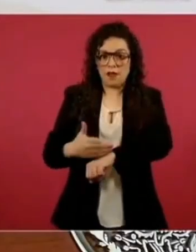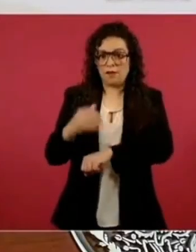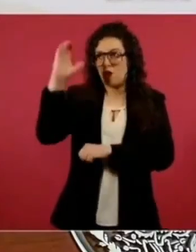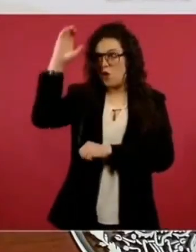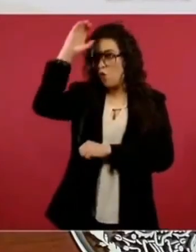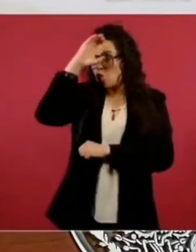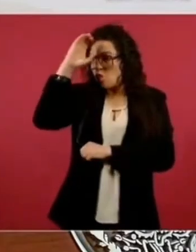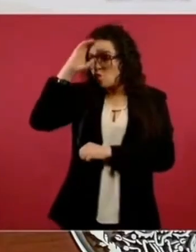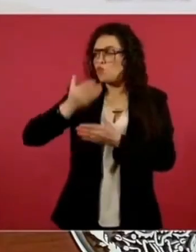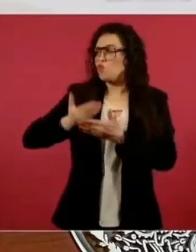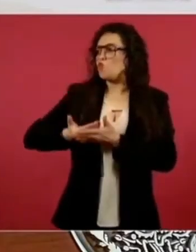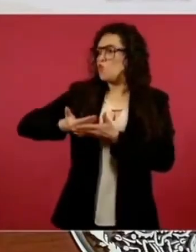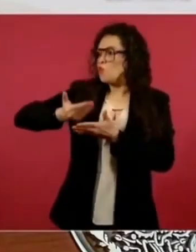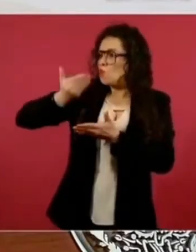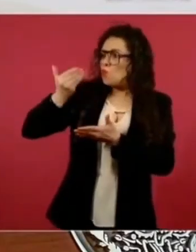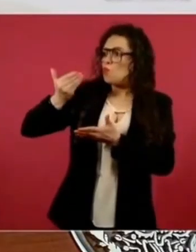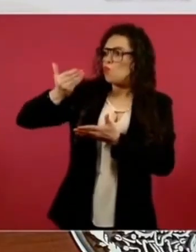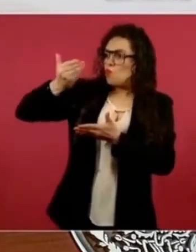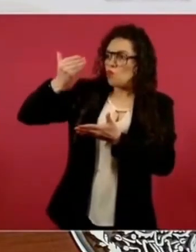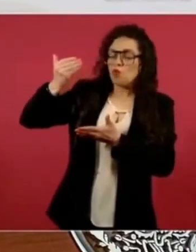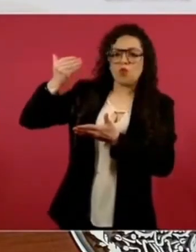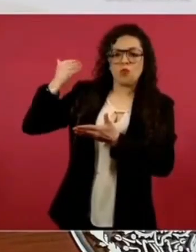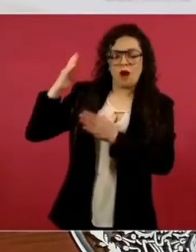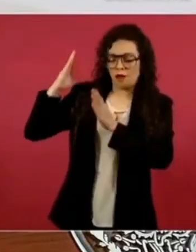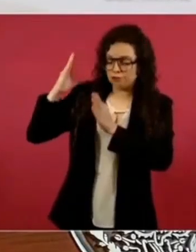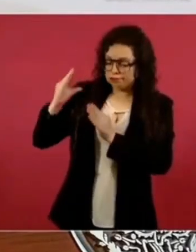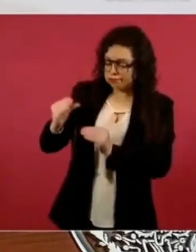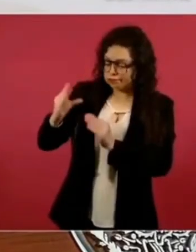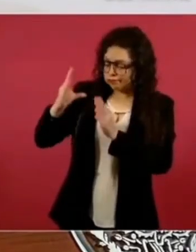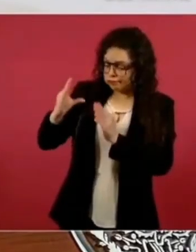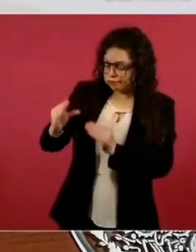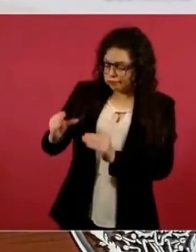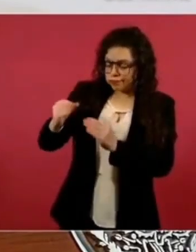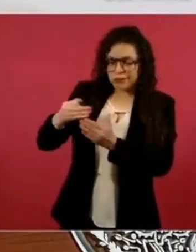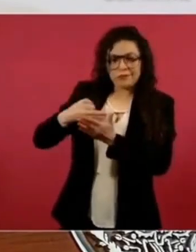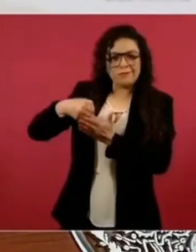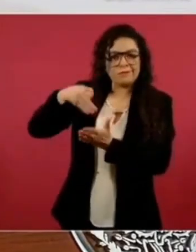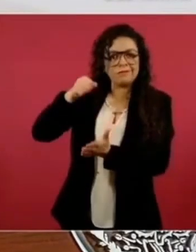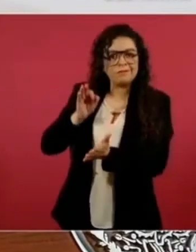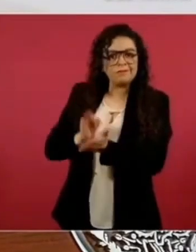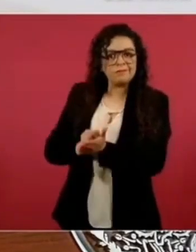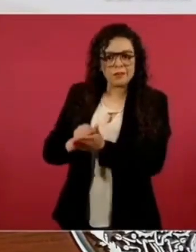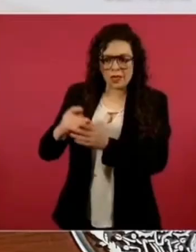por lo que nos heredaron los antiguos mexicanos.